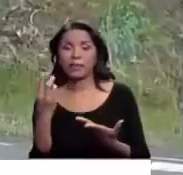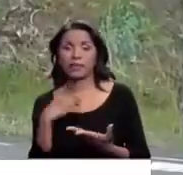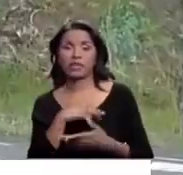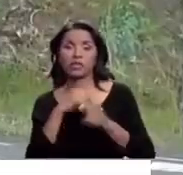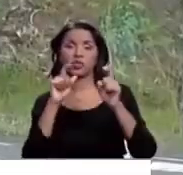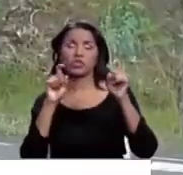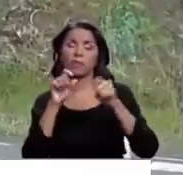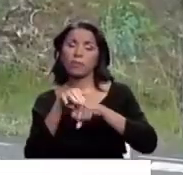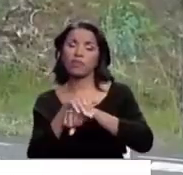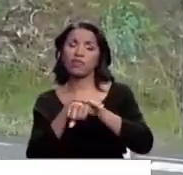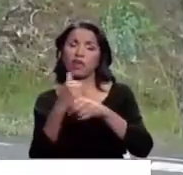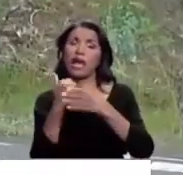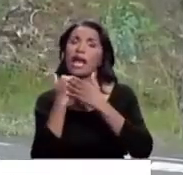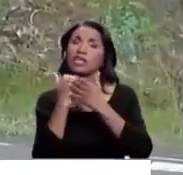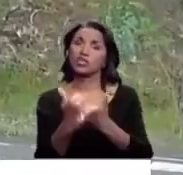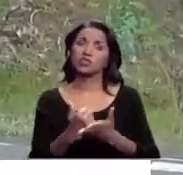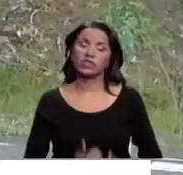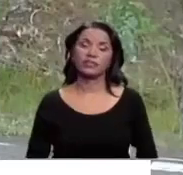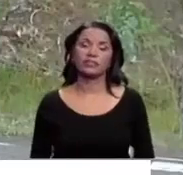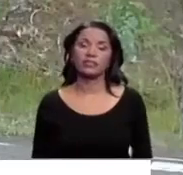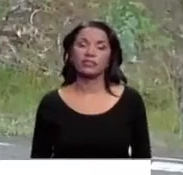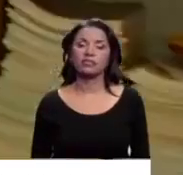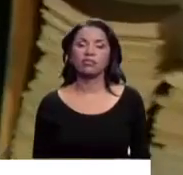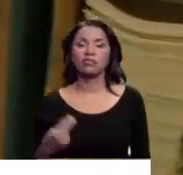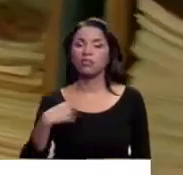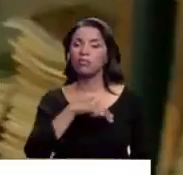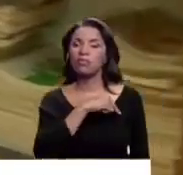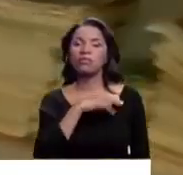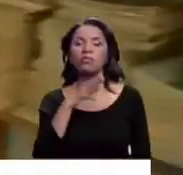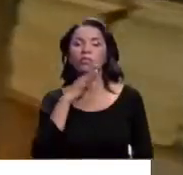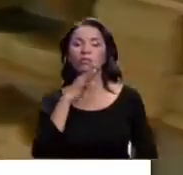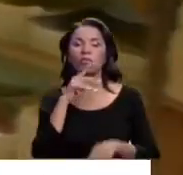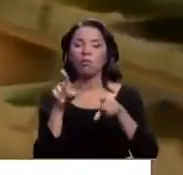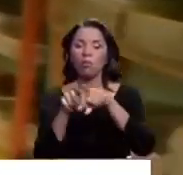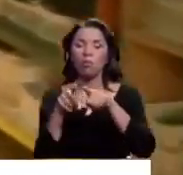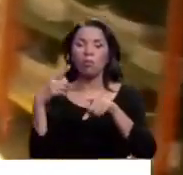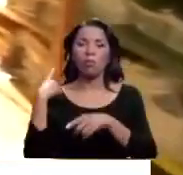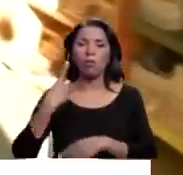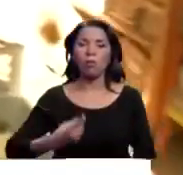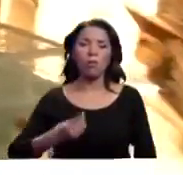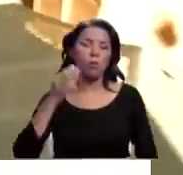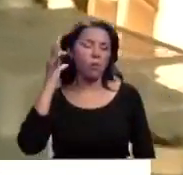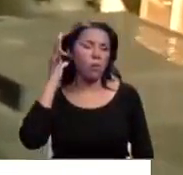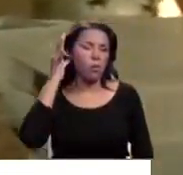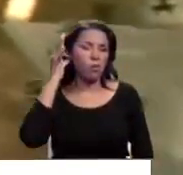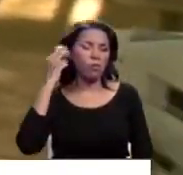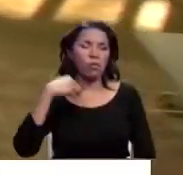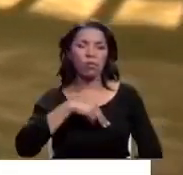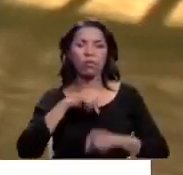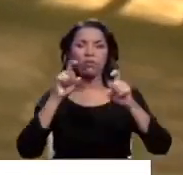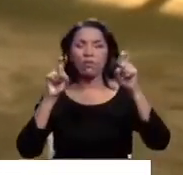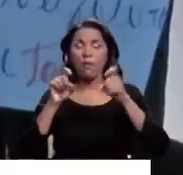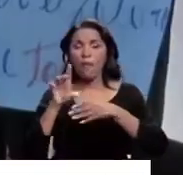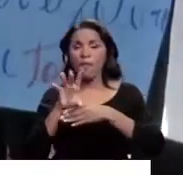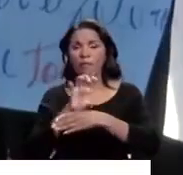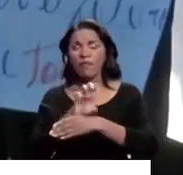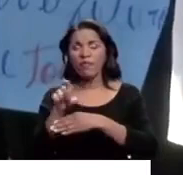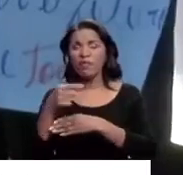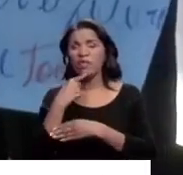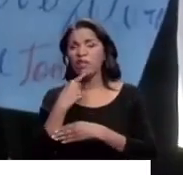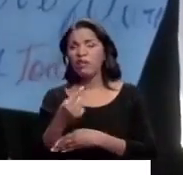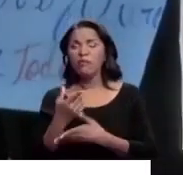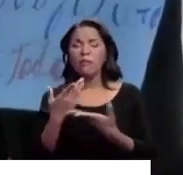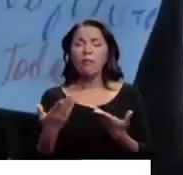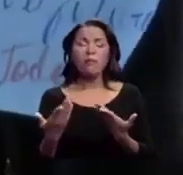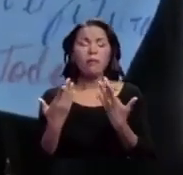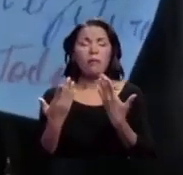atienda esta solicitudes y es que nosotros conversamos con la directora del meduca en la provincia de coclé y nos ha señalado